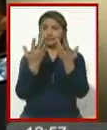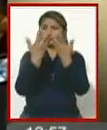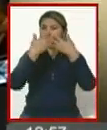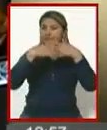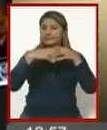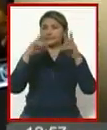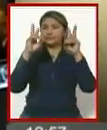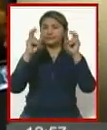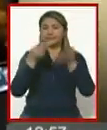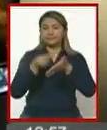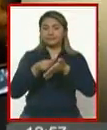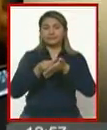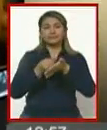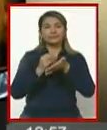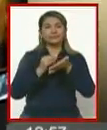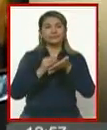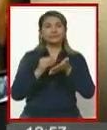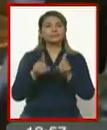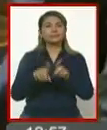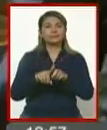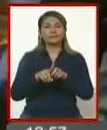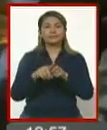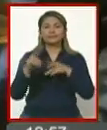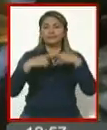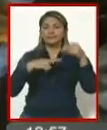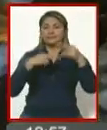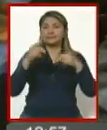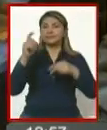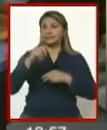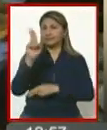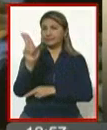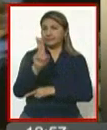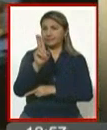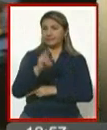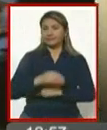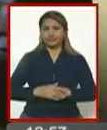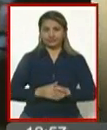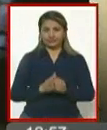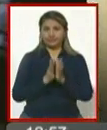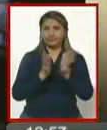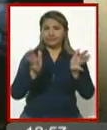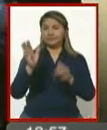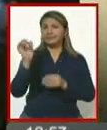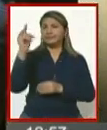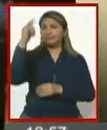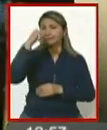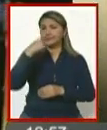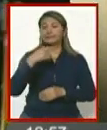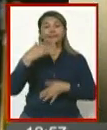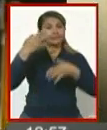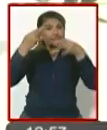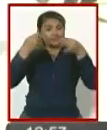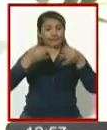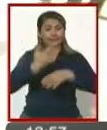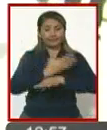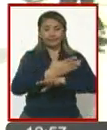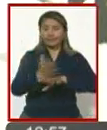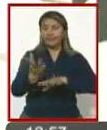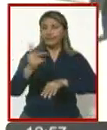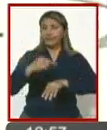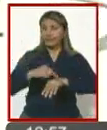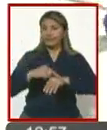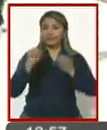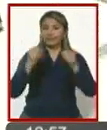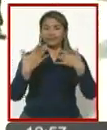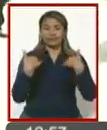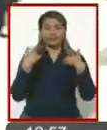coordinar el tema de recursos faltantes y también infraestructura que necesita la Universidad Pública del Alto. El oficialismo espera que en el transcurso del día